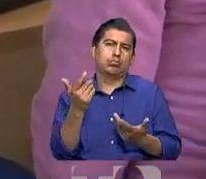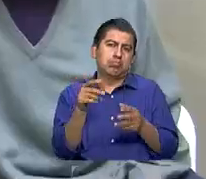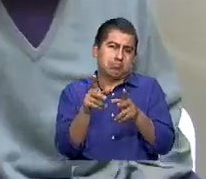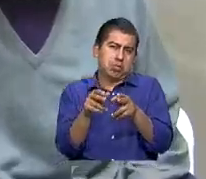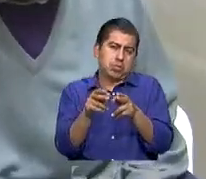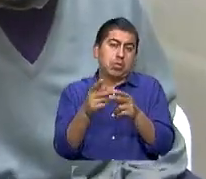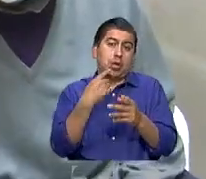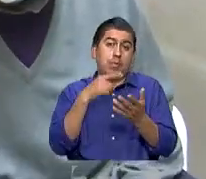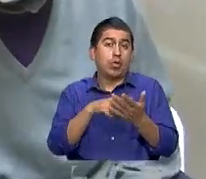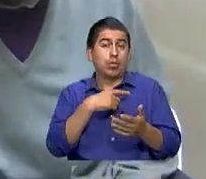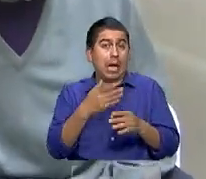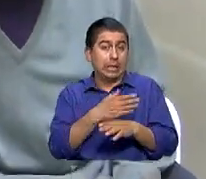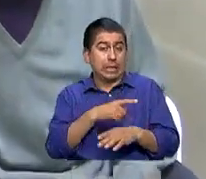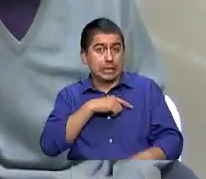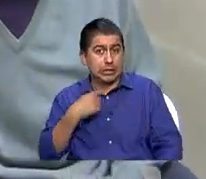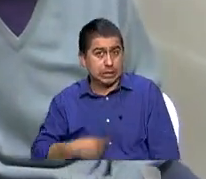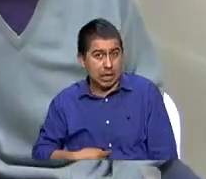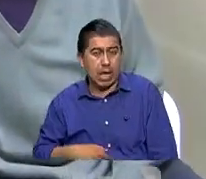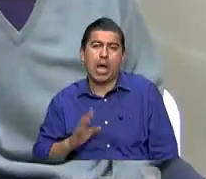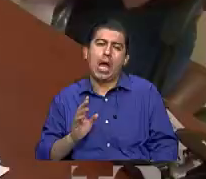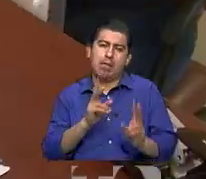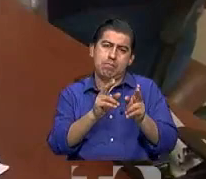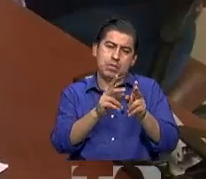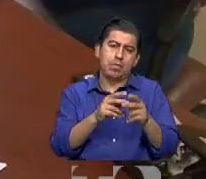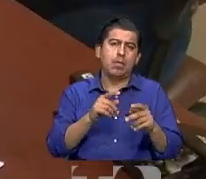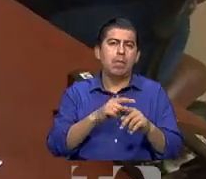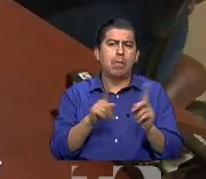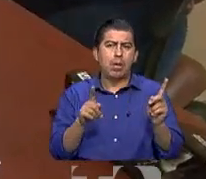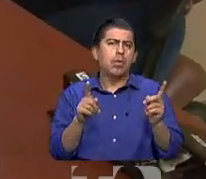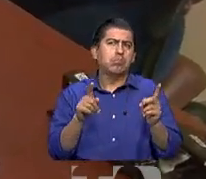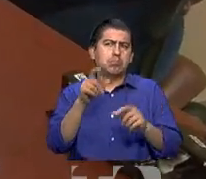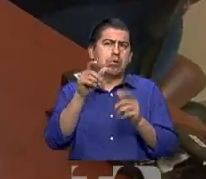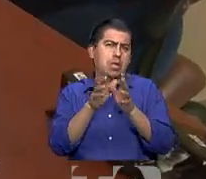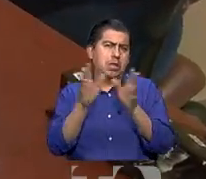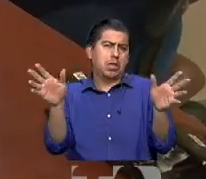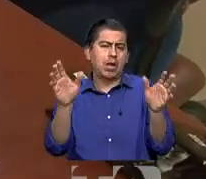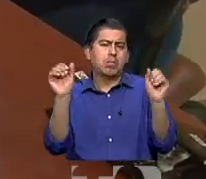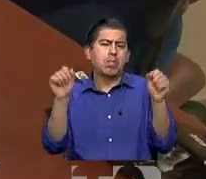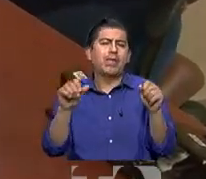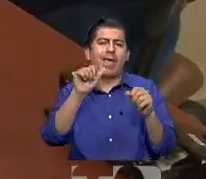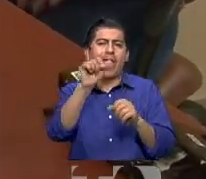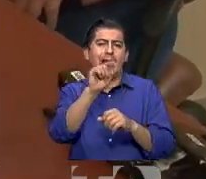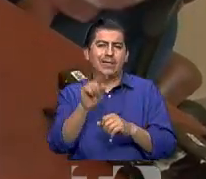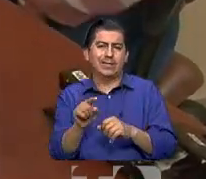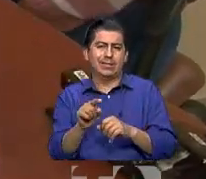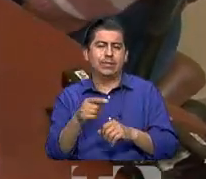farmacéutica con la que completaron su esquema. En Quito, Daniela Valencia,